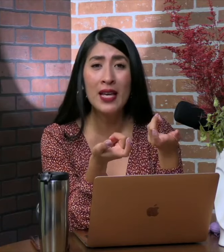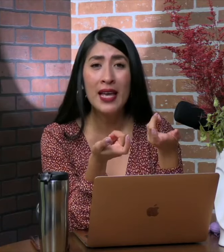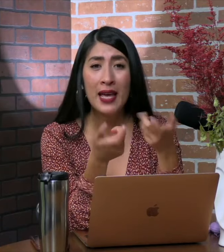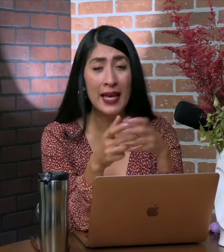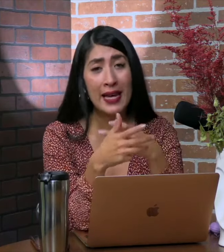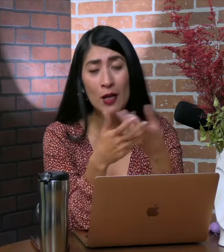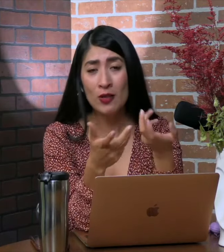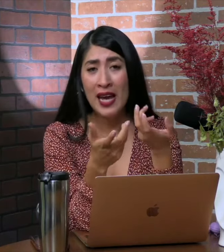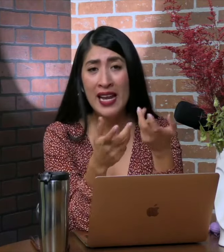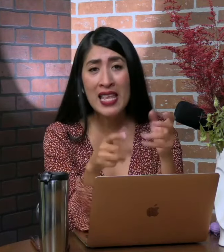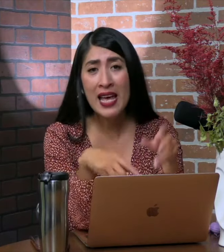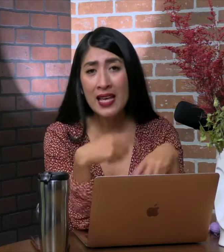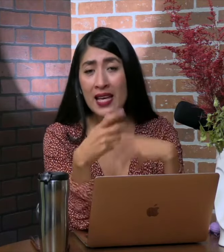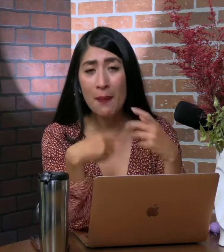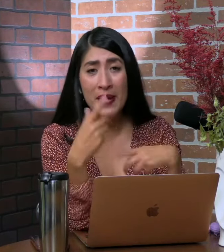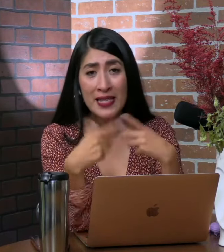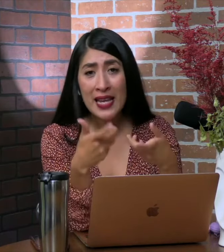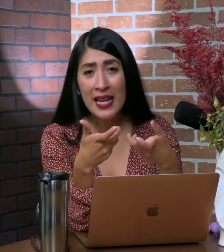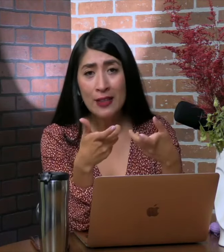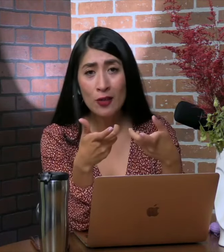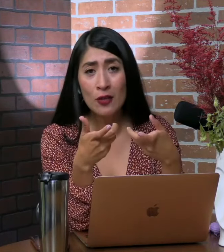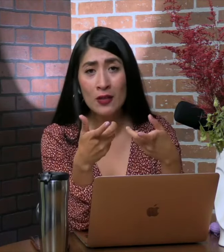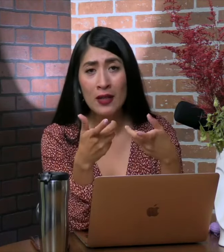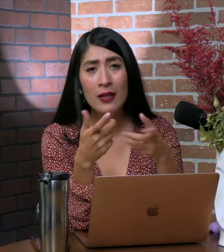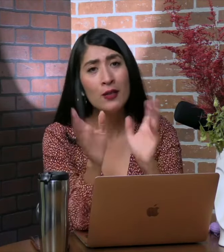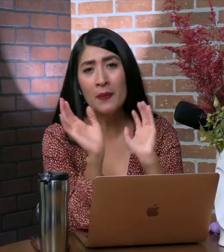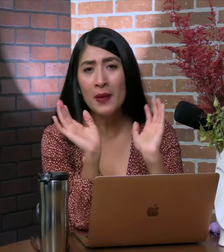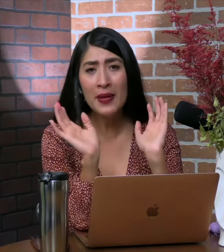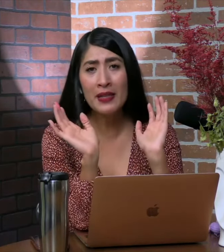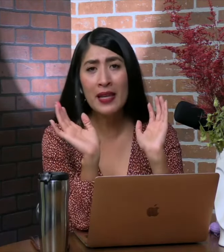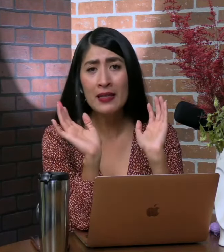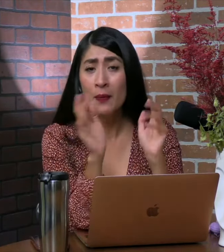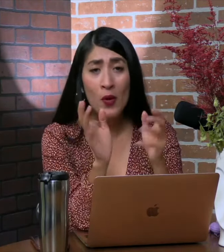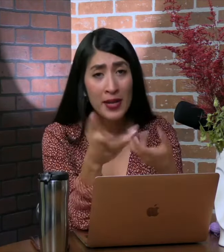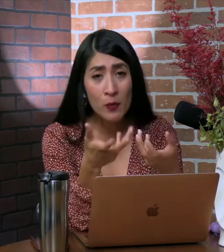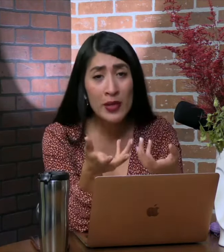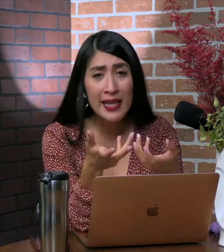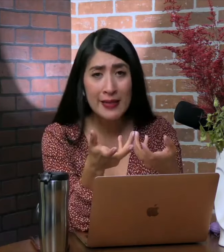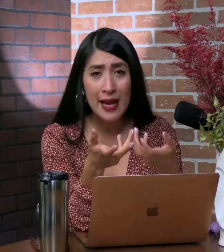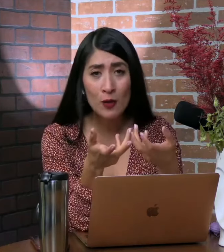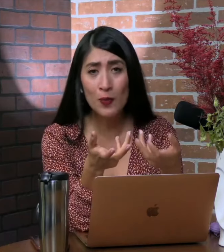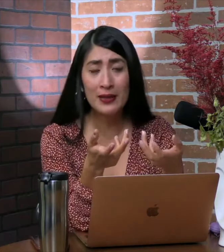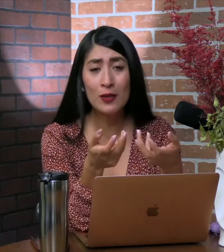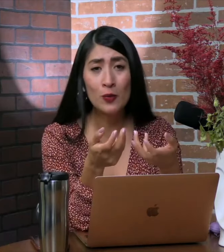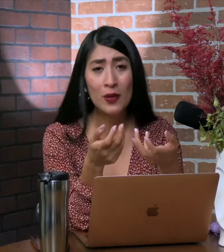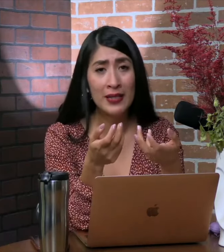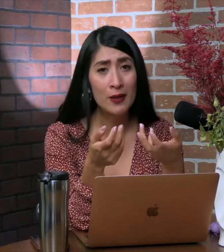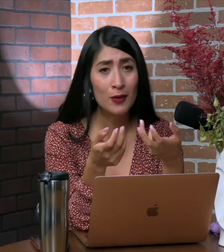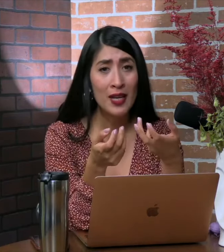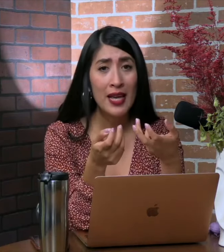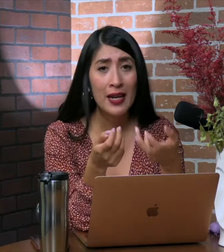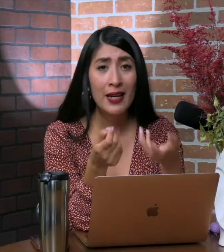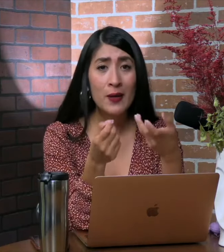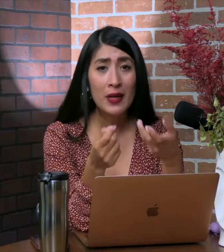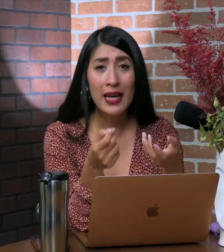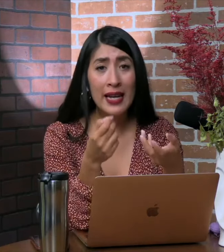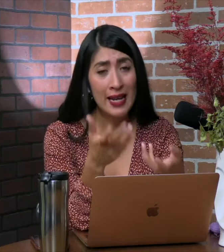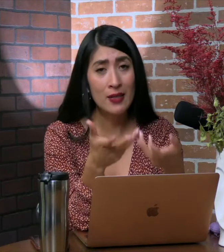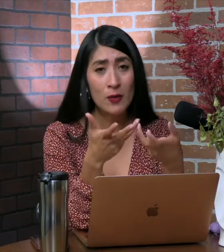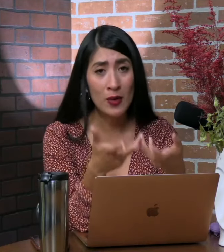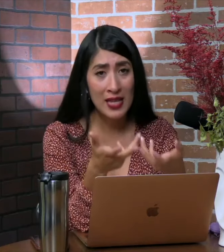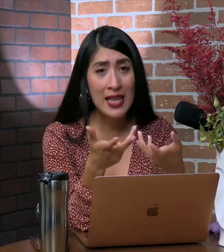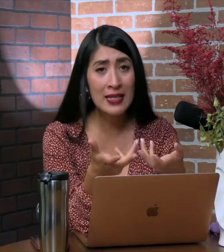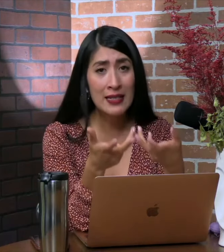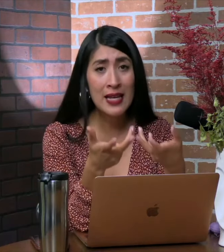políticos que no se haga nada y que pasa la elección simplemente se pongan multas a los partidos políticos creo